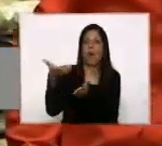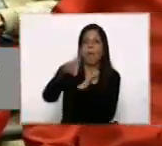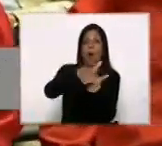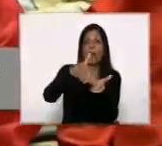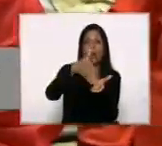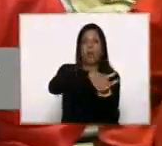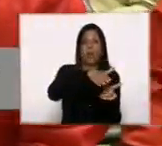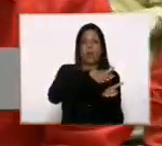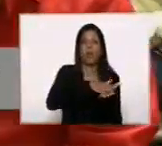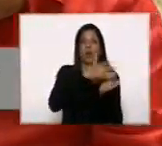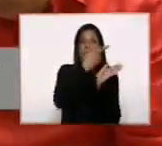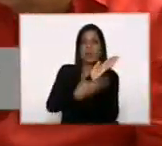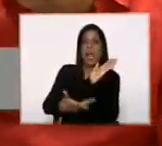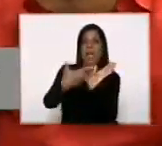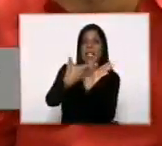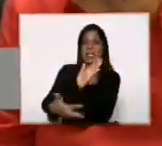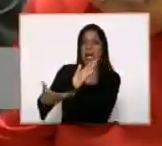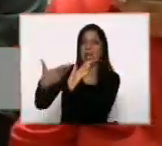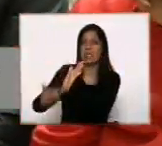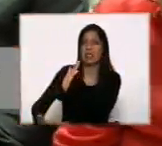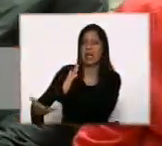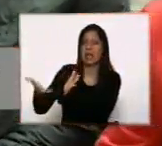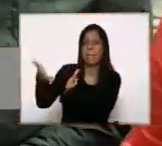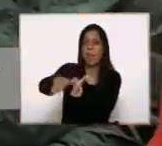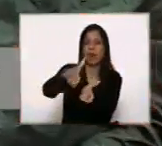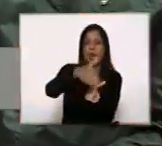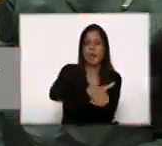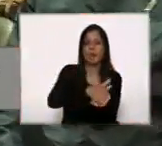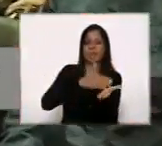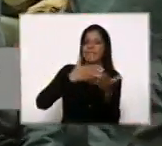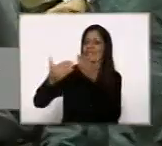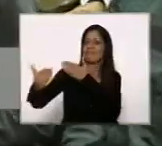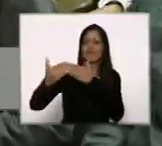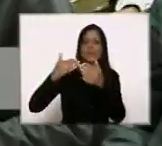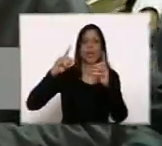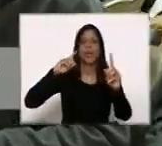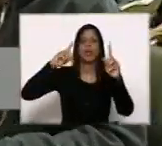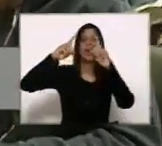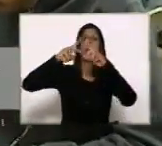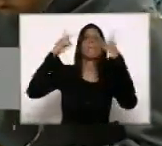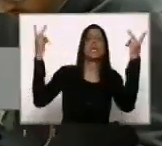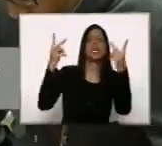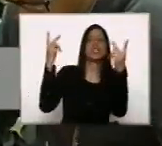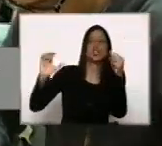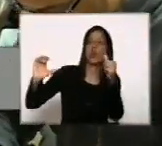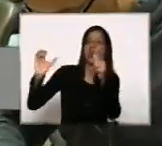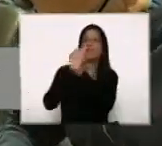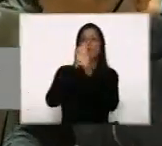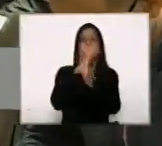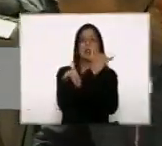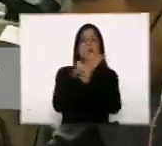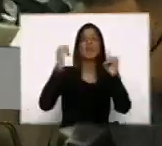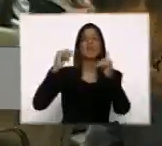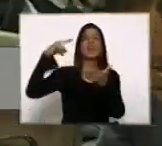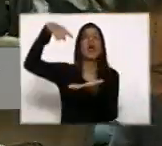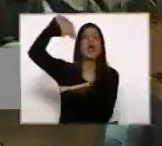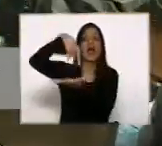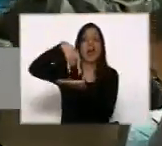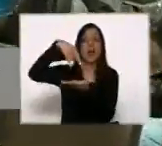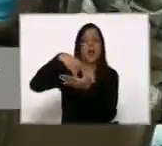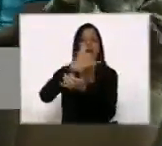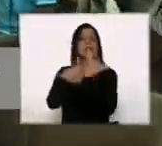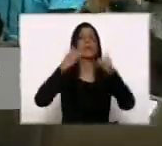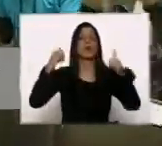los campos regando con su sangre la victoria de la batalla de Carabobo y de esa independencia. Y